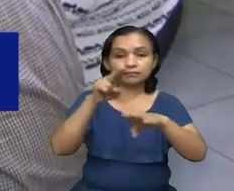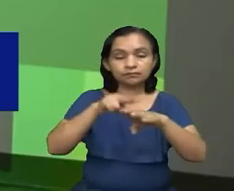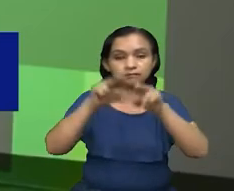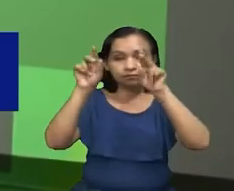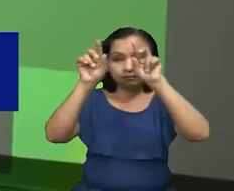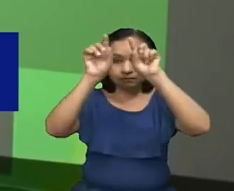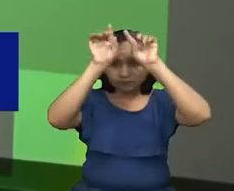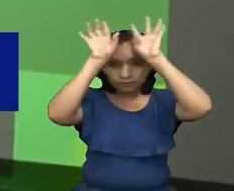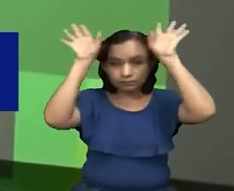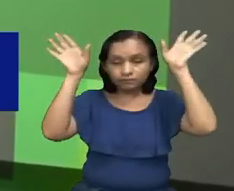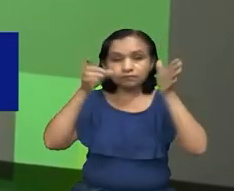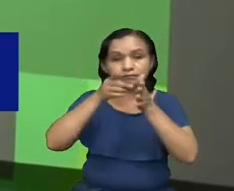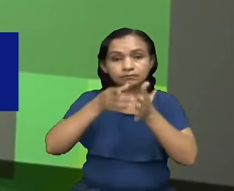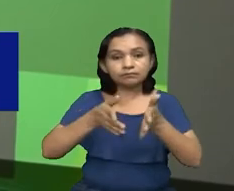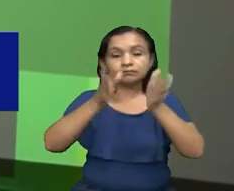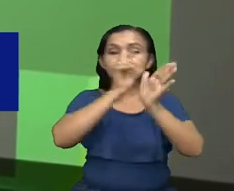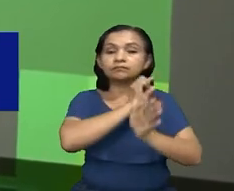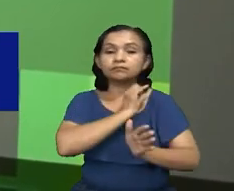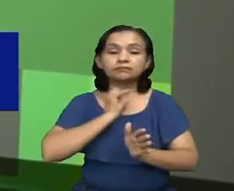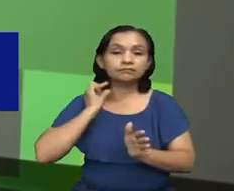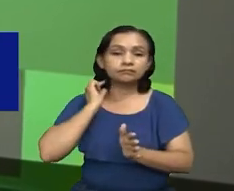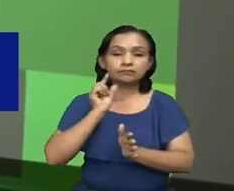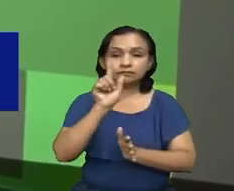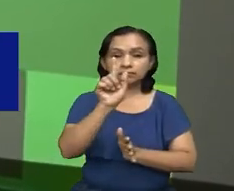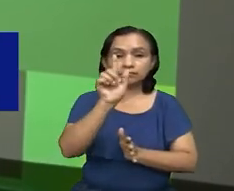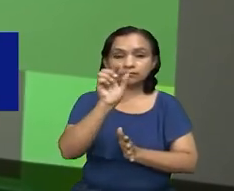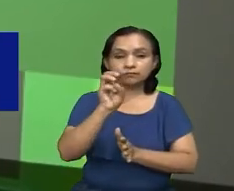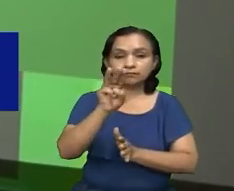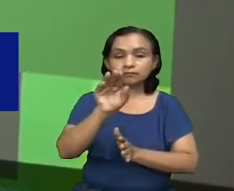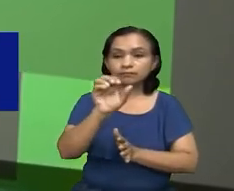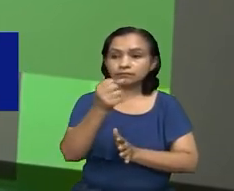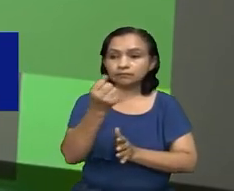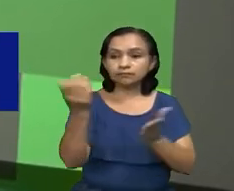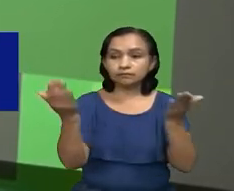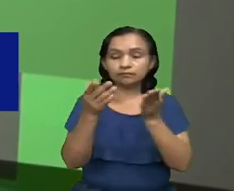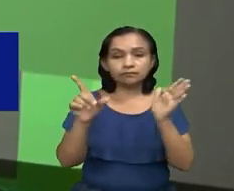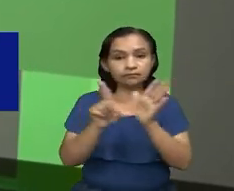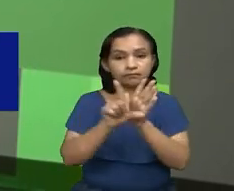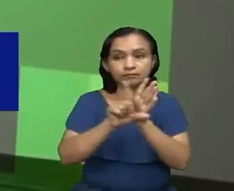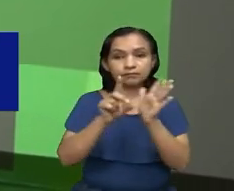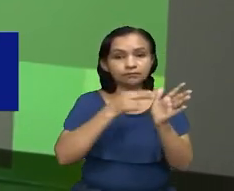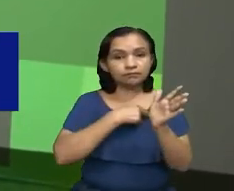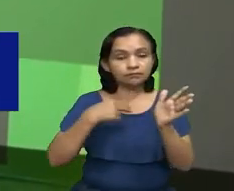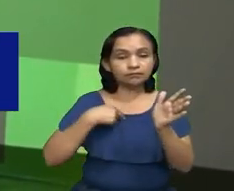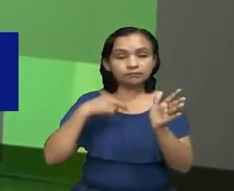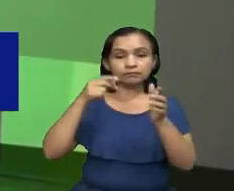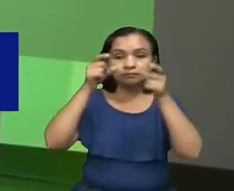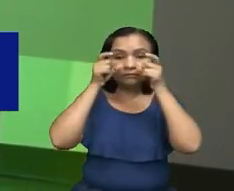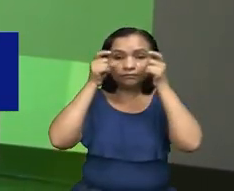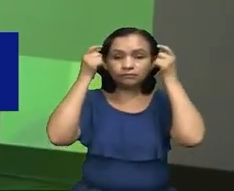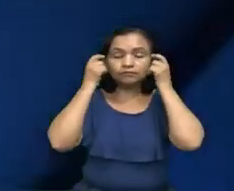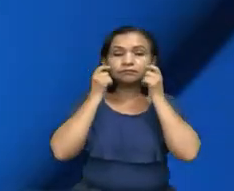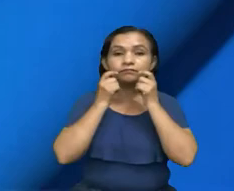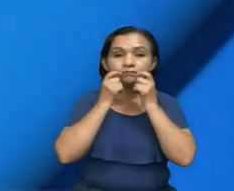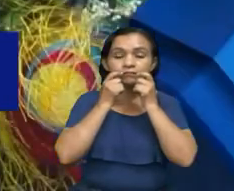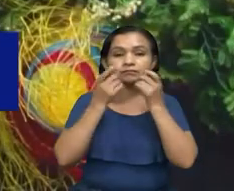Dirian Jain y presbítero Tomás Ruiz, así como la ley que crea la Orden Carlos Fonseca